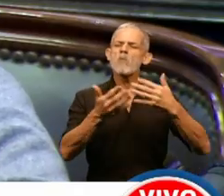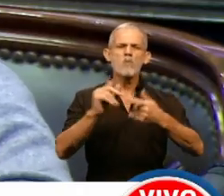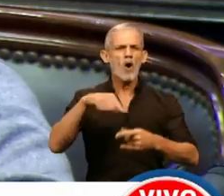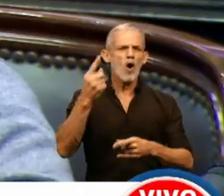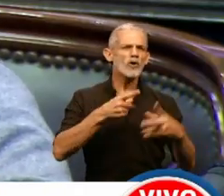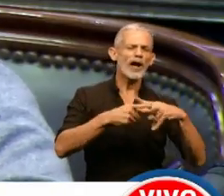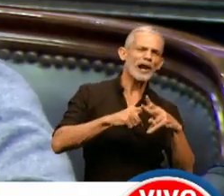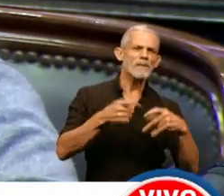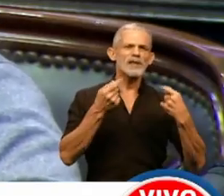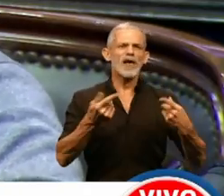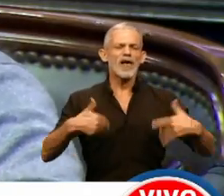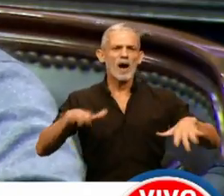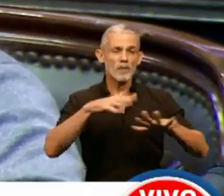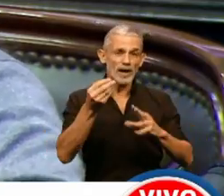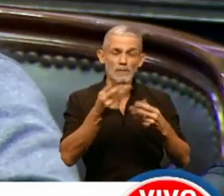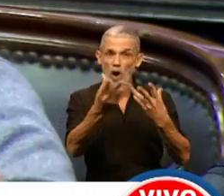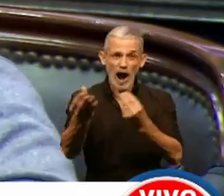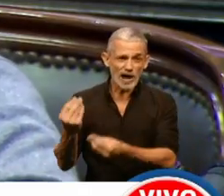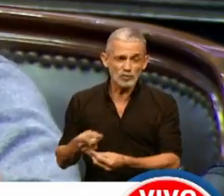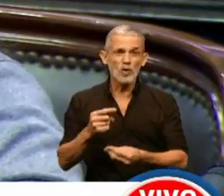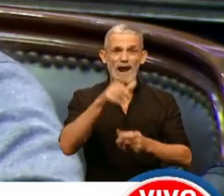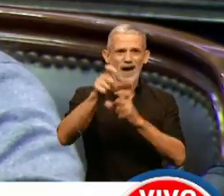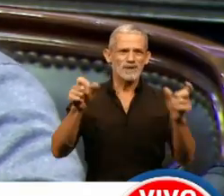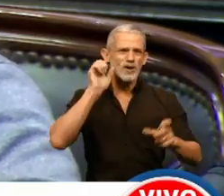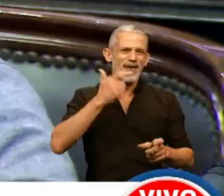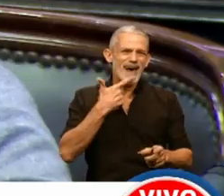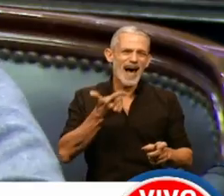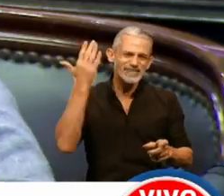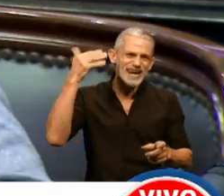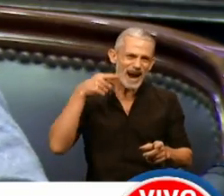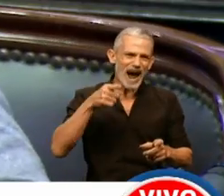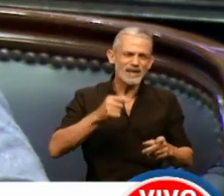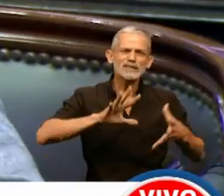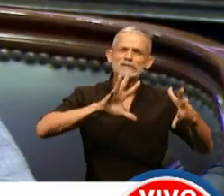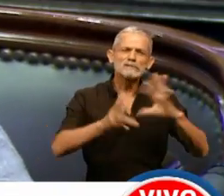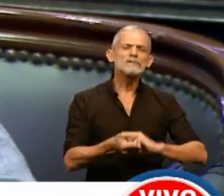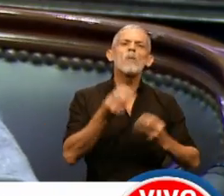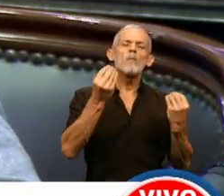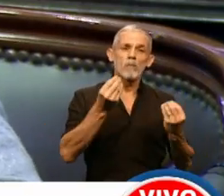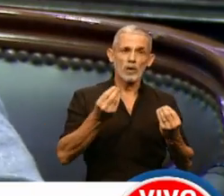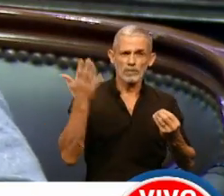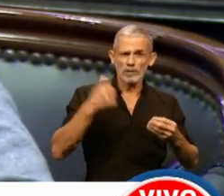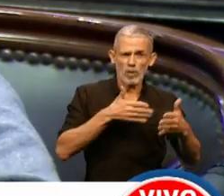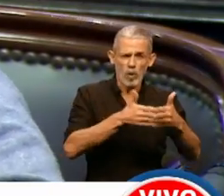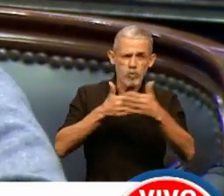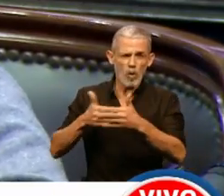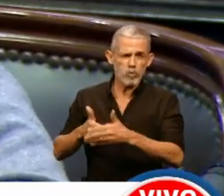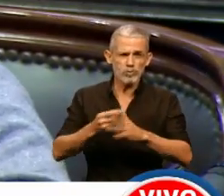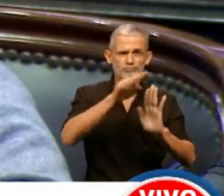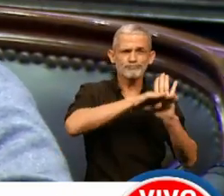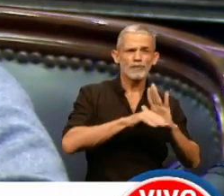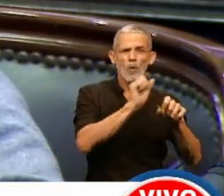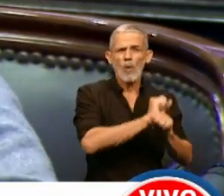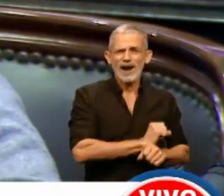diseñar herramientas nos permitan también ayudar a usuarios de gas que fueron justamente perjudicados por las restricciones aplicadas durante esta